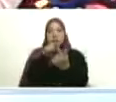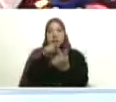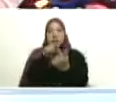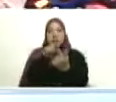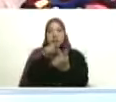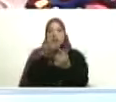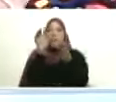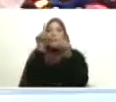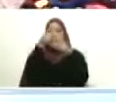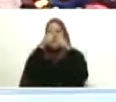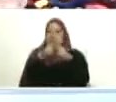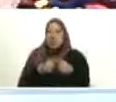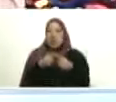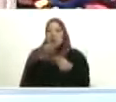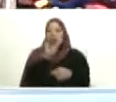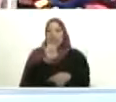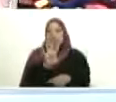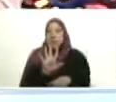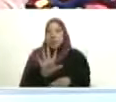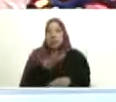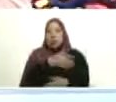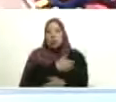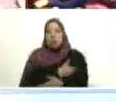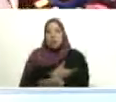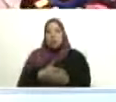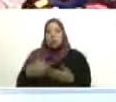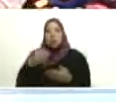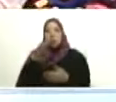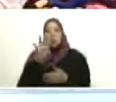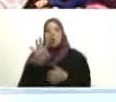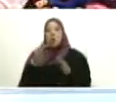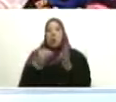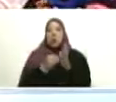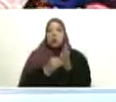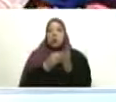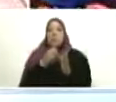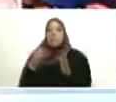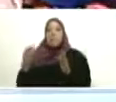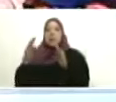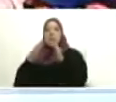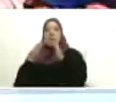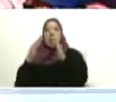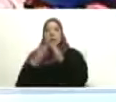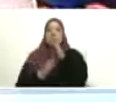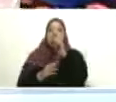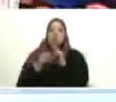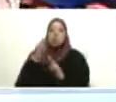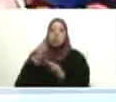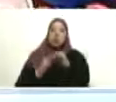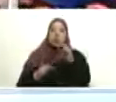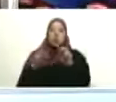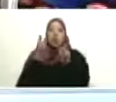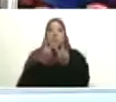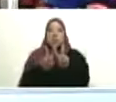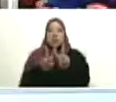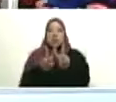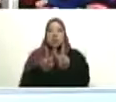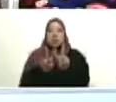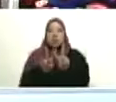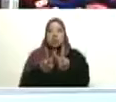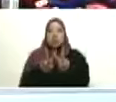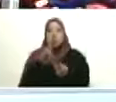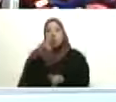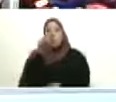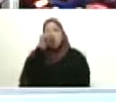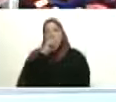mínima de 5.400.000 viviendas que estaríamos llegando en diciembre del próximo año, dentro de un